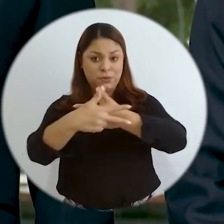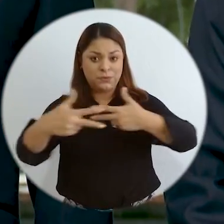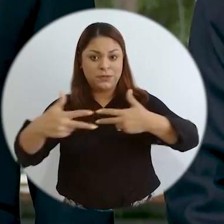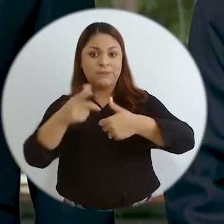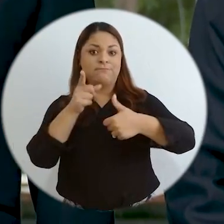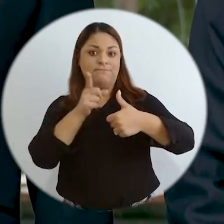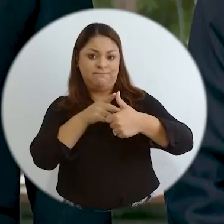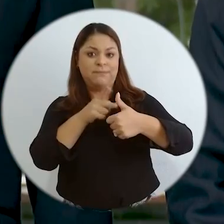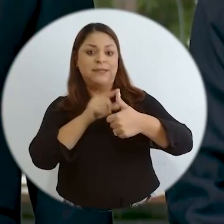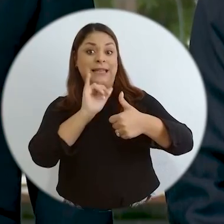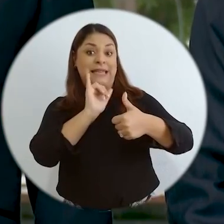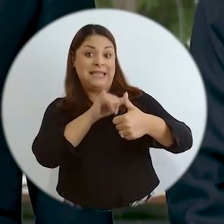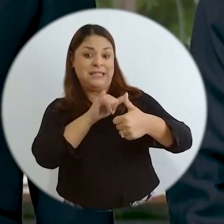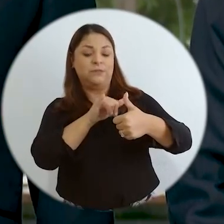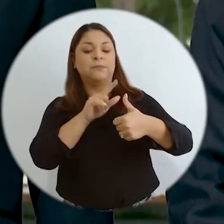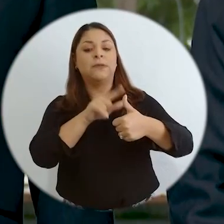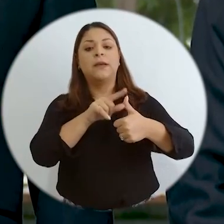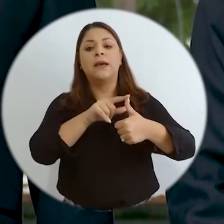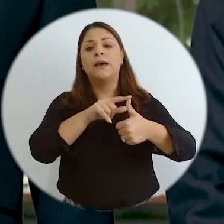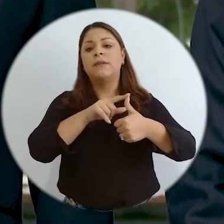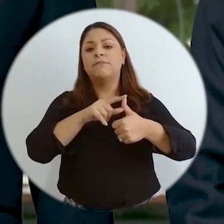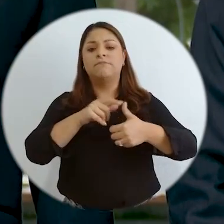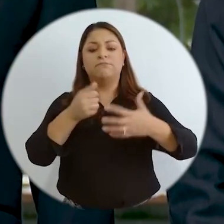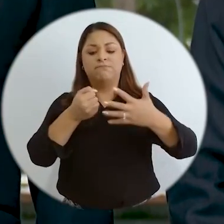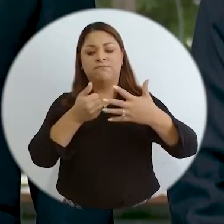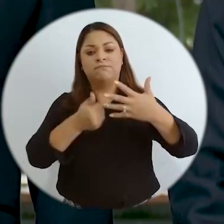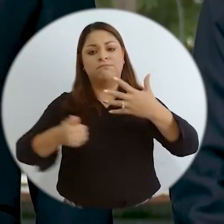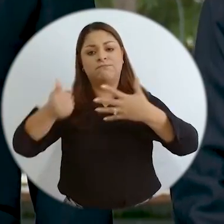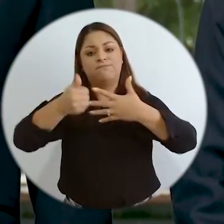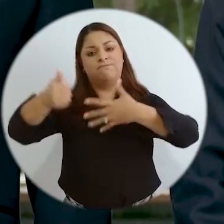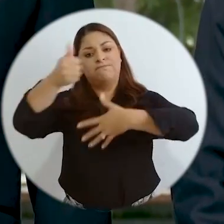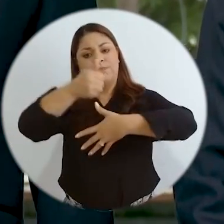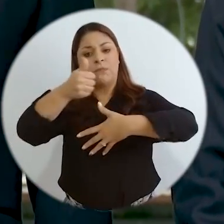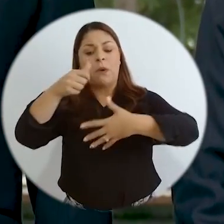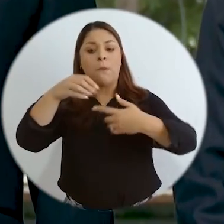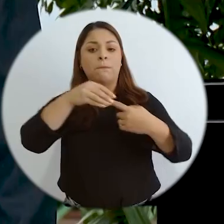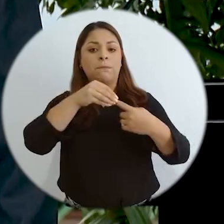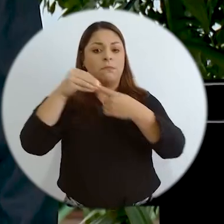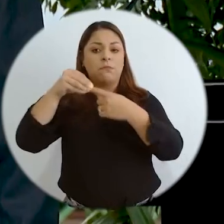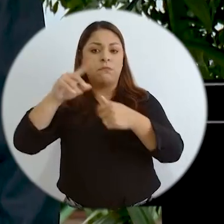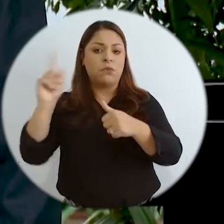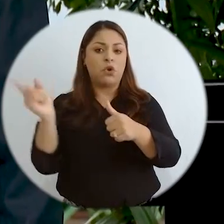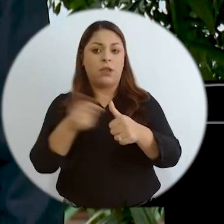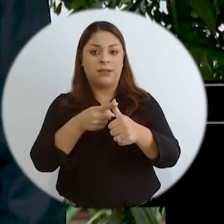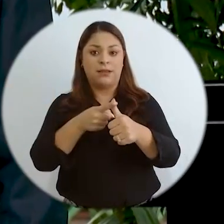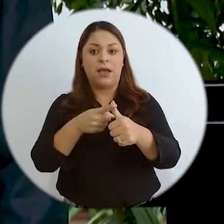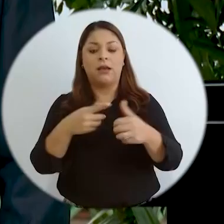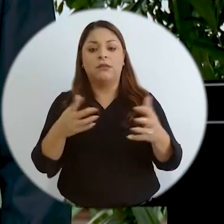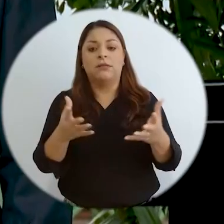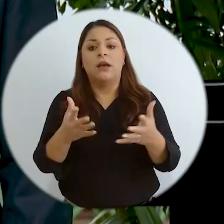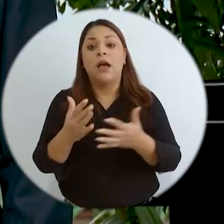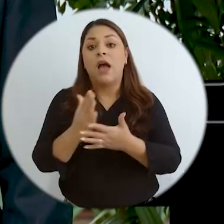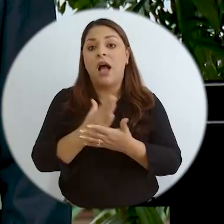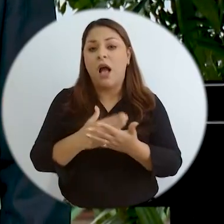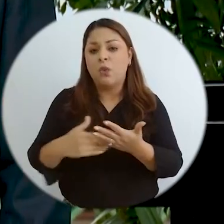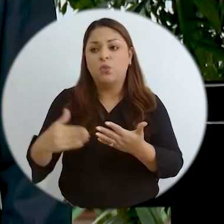aspectos en los cuales estamos con fuerte rezago en materia de infraestructura pública.